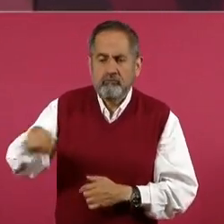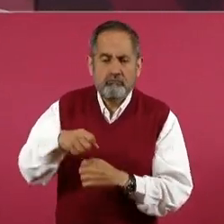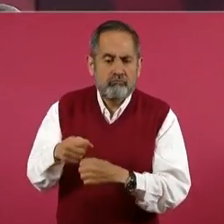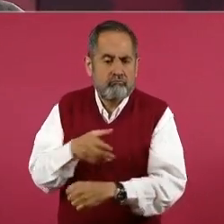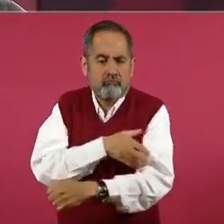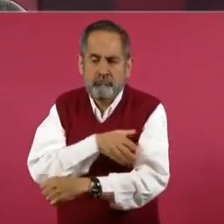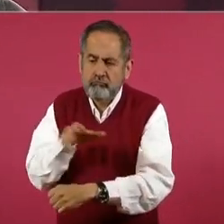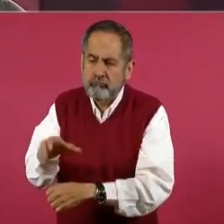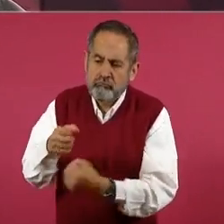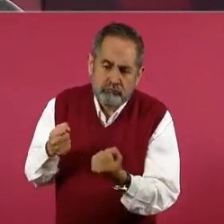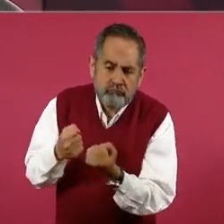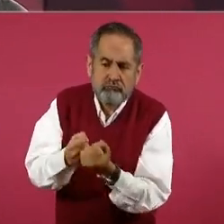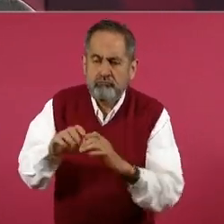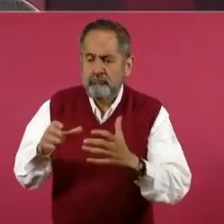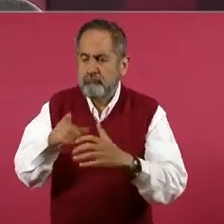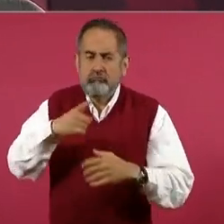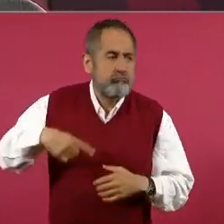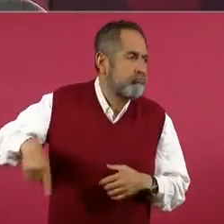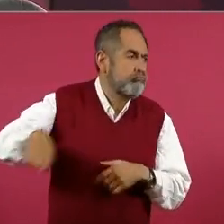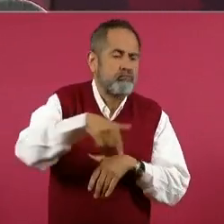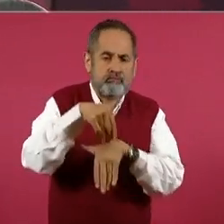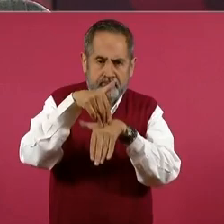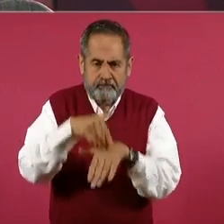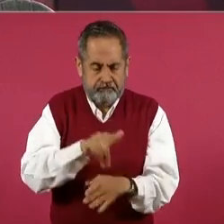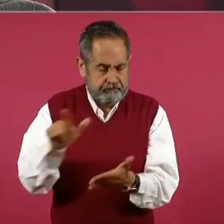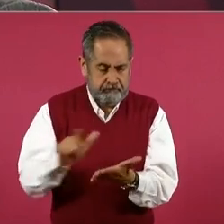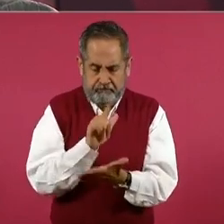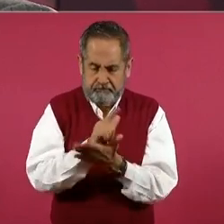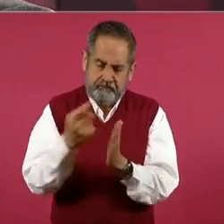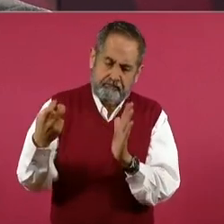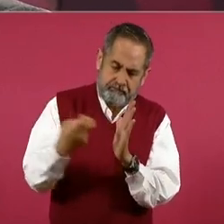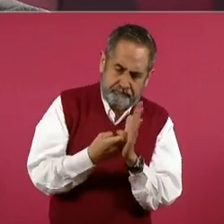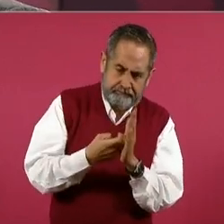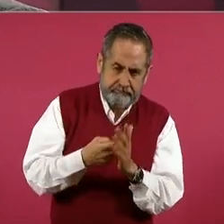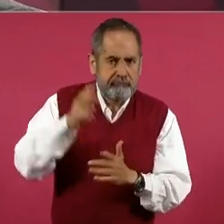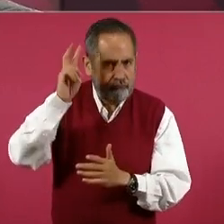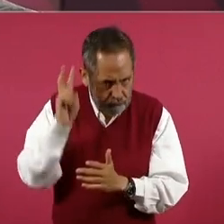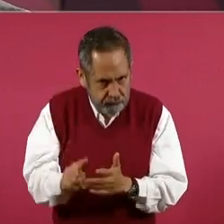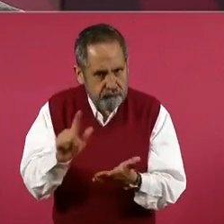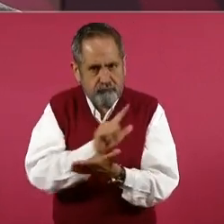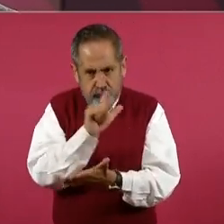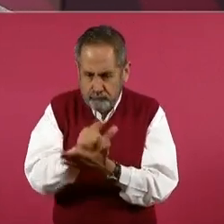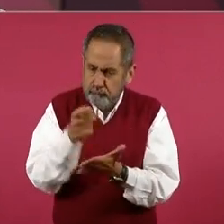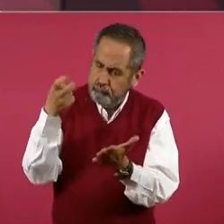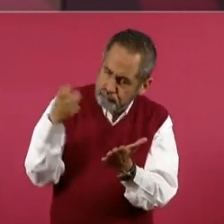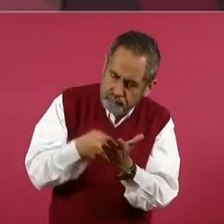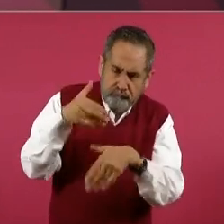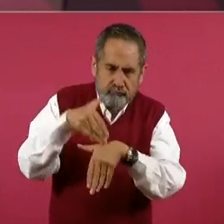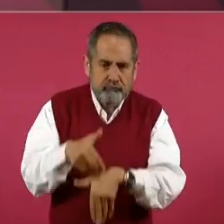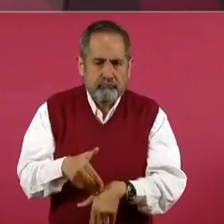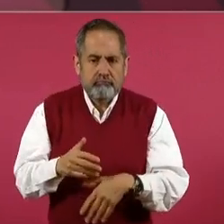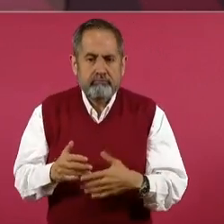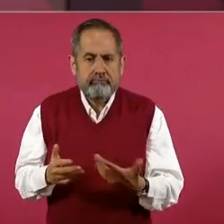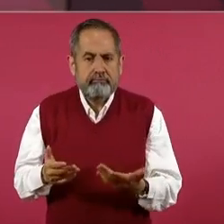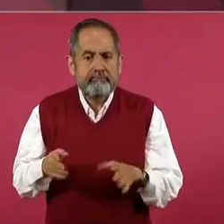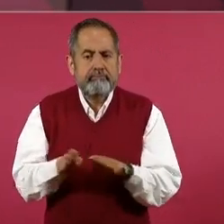fortalecimiento del Estado de Derecho, de un auténtico Estado de Derecho. Entonces, todo